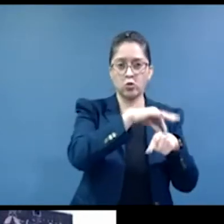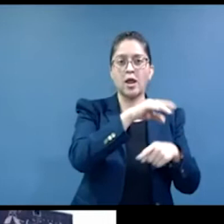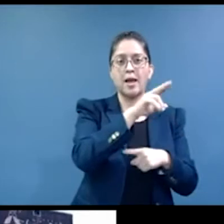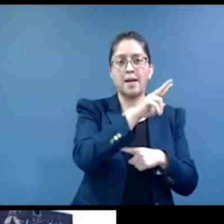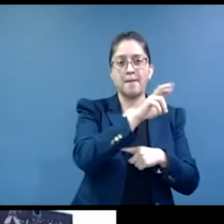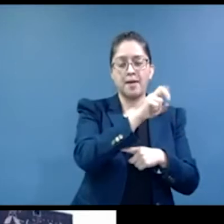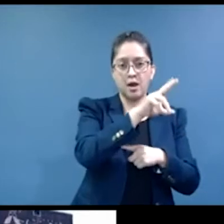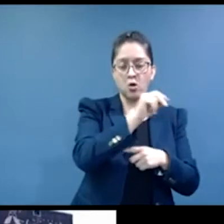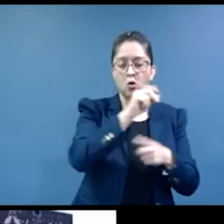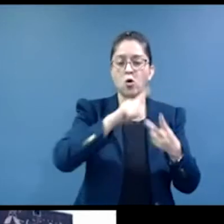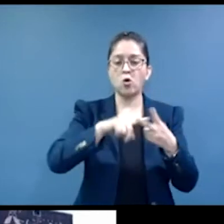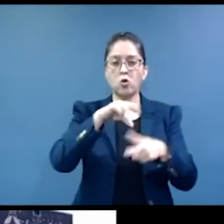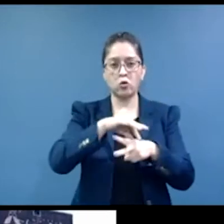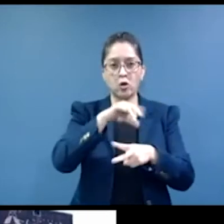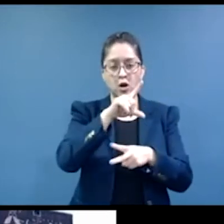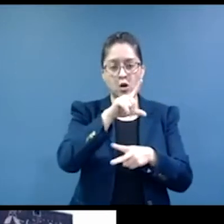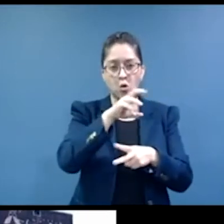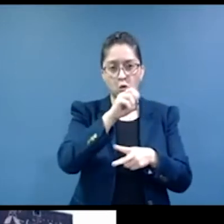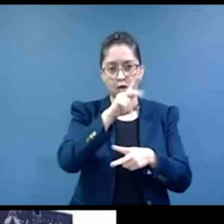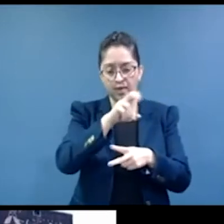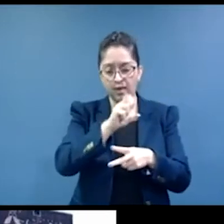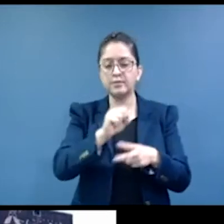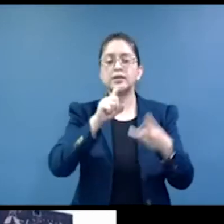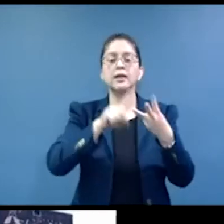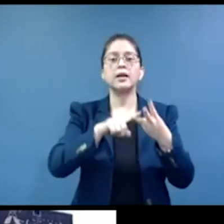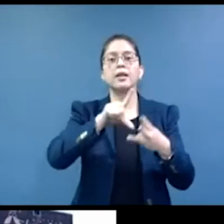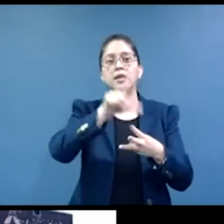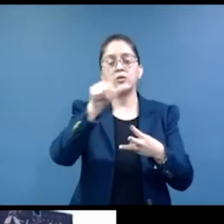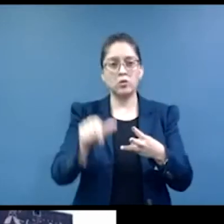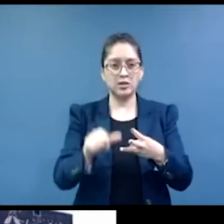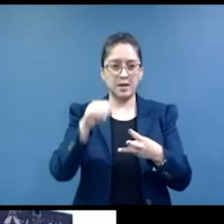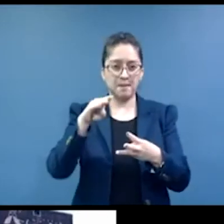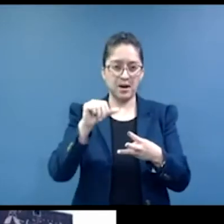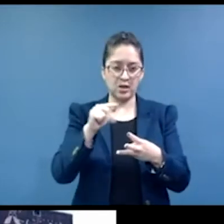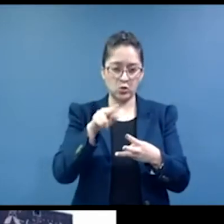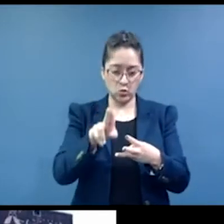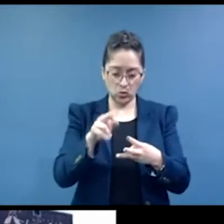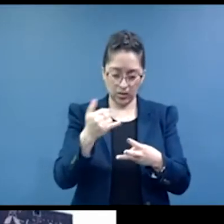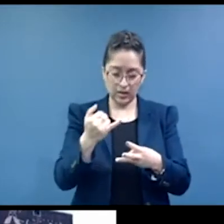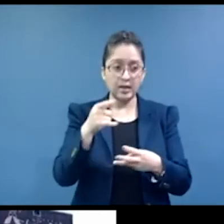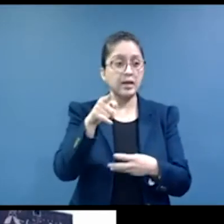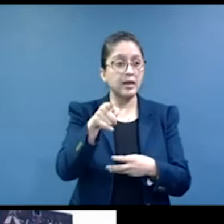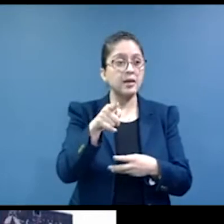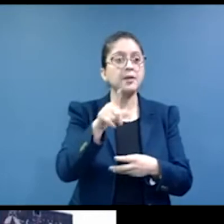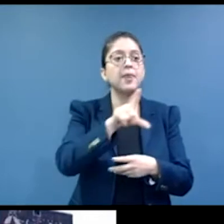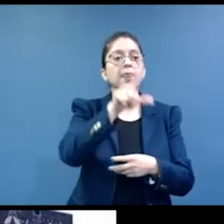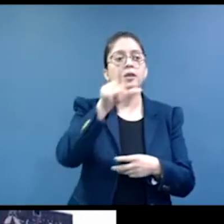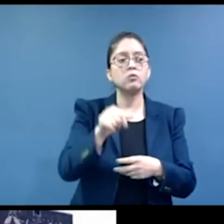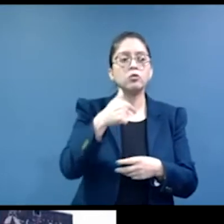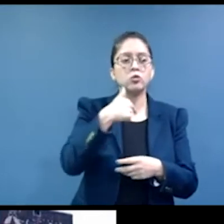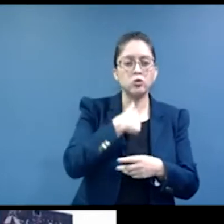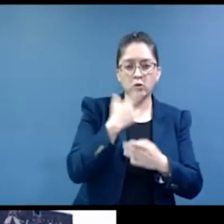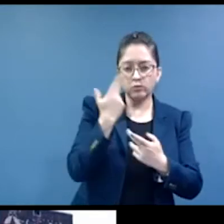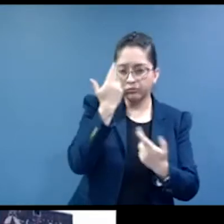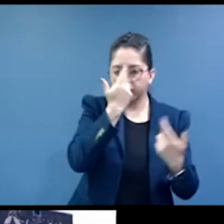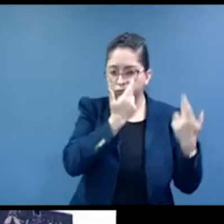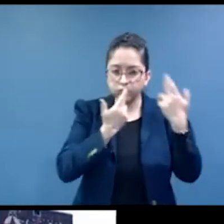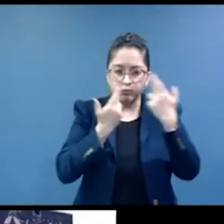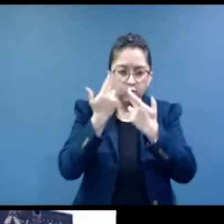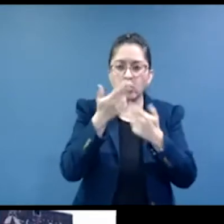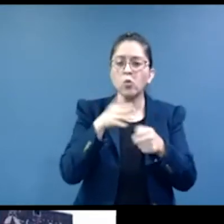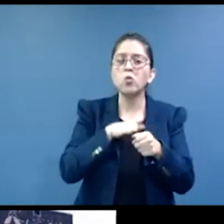final la doctora Marichuy. Después tendremos una, bueno, yo revisaré las preguntas que el público nos haga